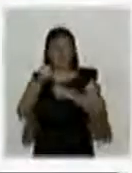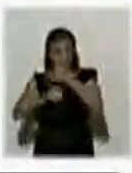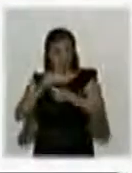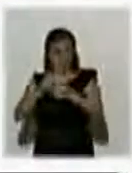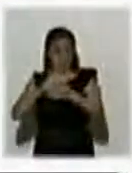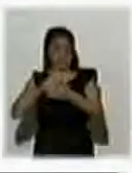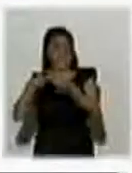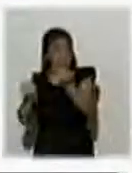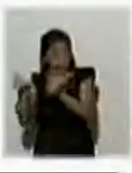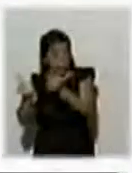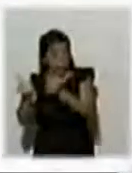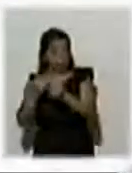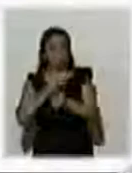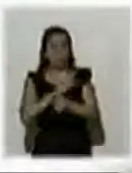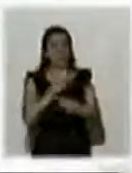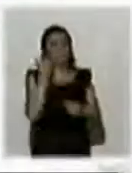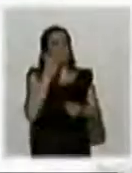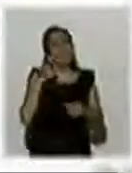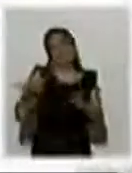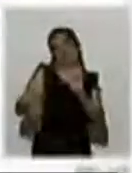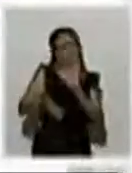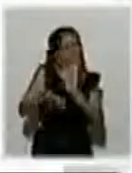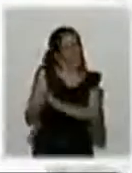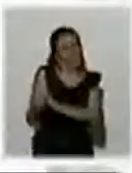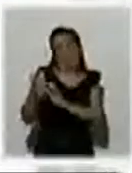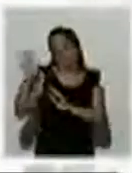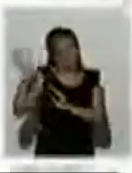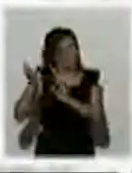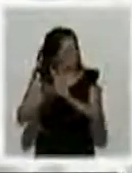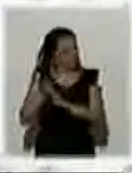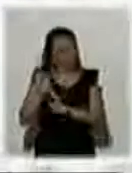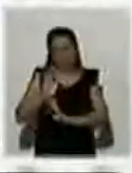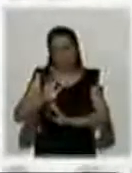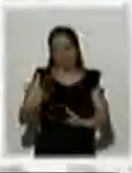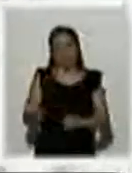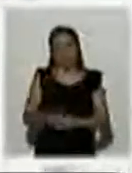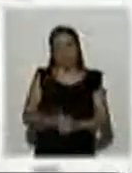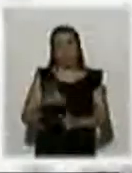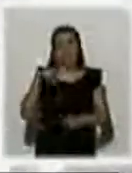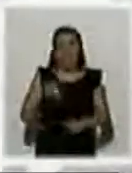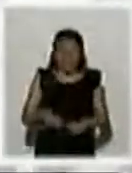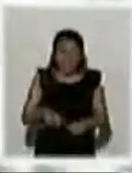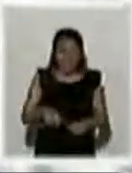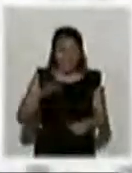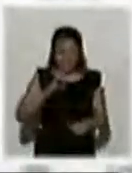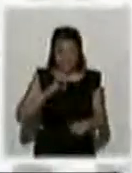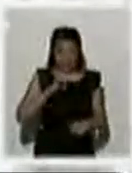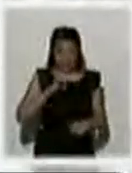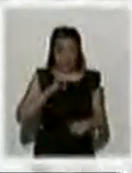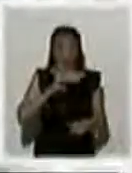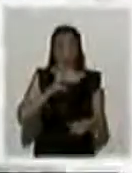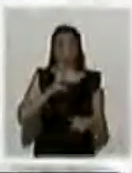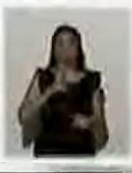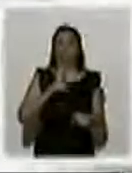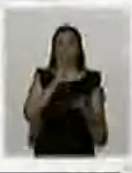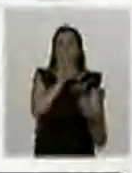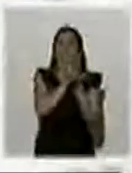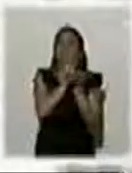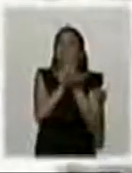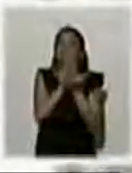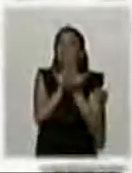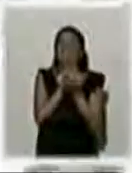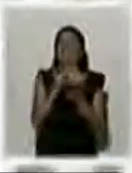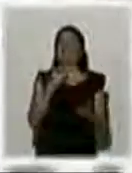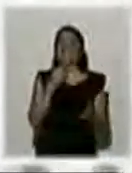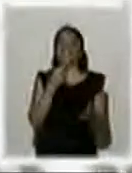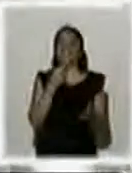Este año, en el mes de enero, fueron despedidos 19 operarios entre la empresa Volkswagen y